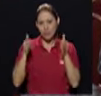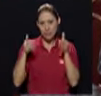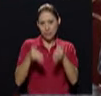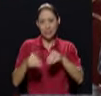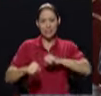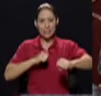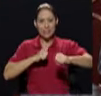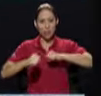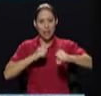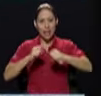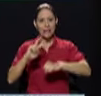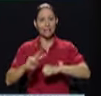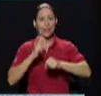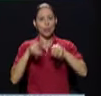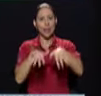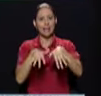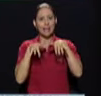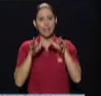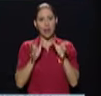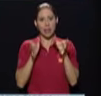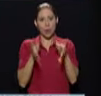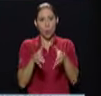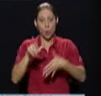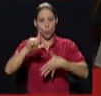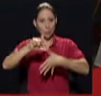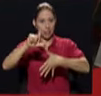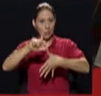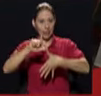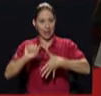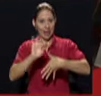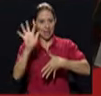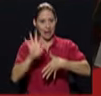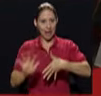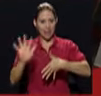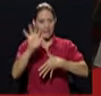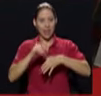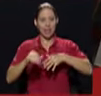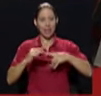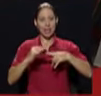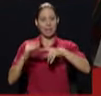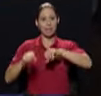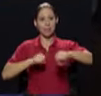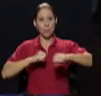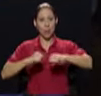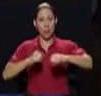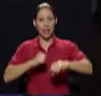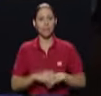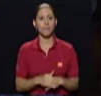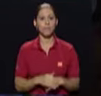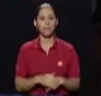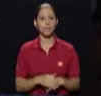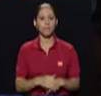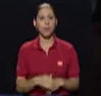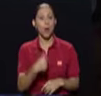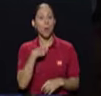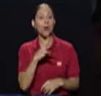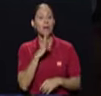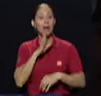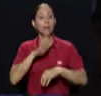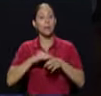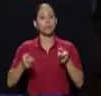torno a las últimas tendencias en sismología en la segunda asamblea de la Comisión Latinoamericana y del Caribe de Sismología.